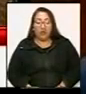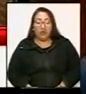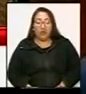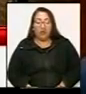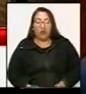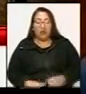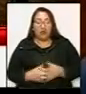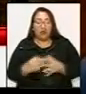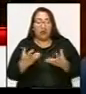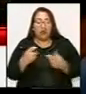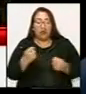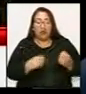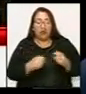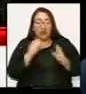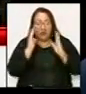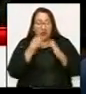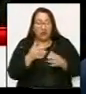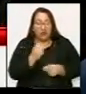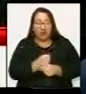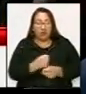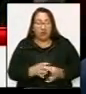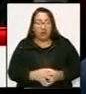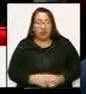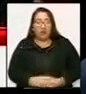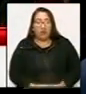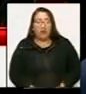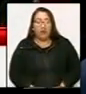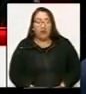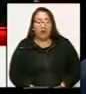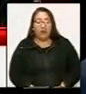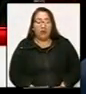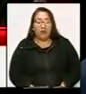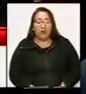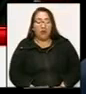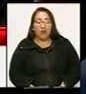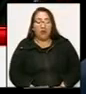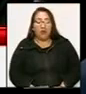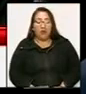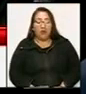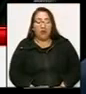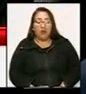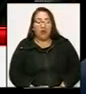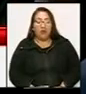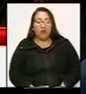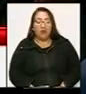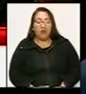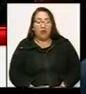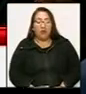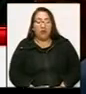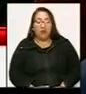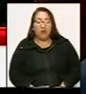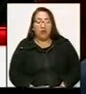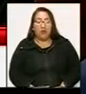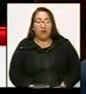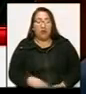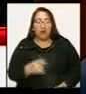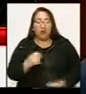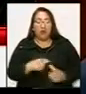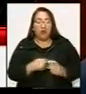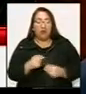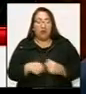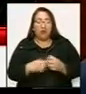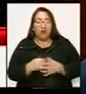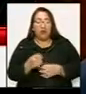los empresarios dedicados a este rubro, pero creo que deberíamos tener una información clara por ello, y en todo caso, como